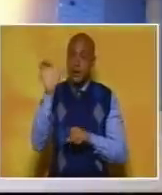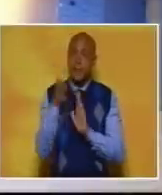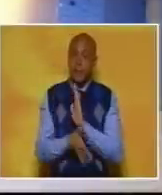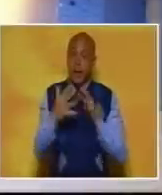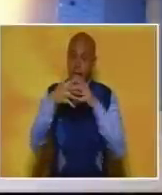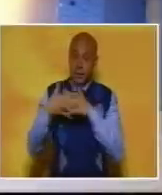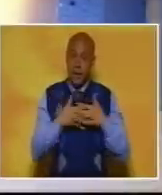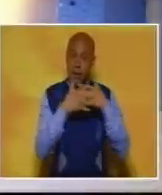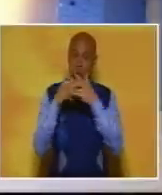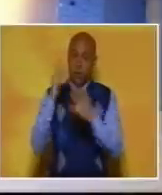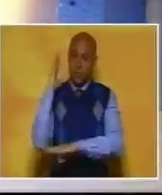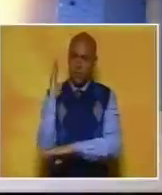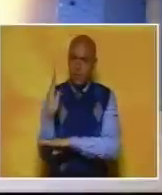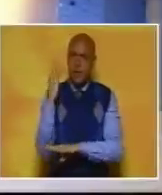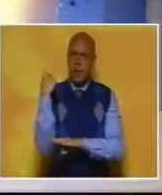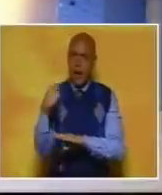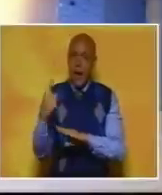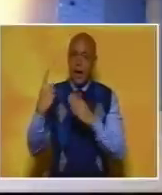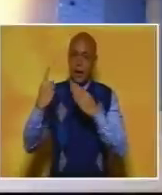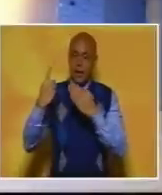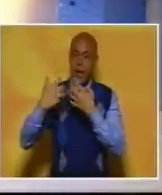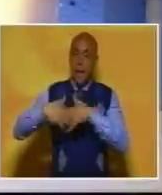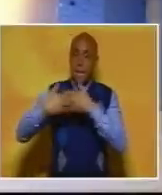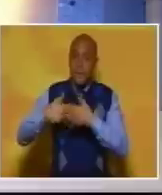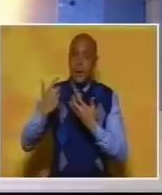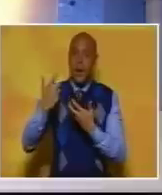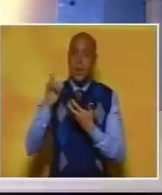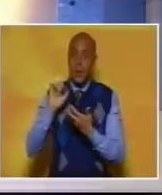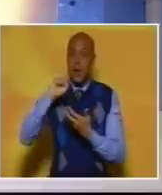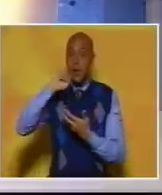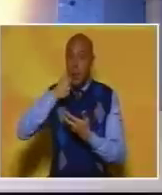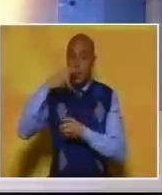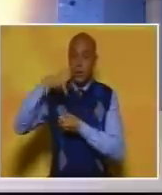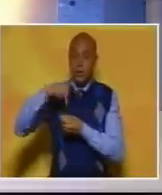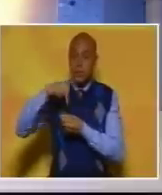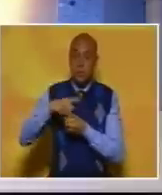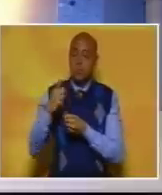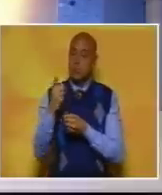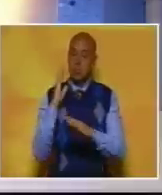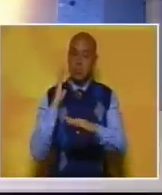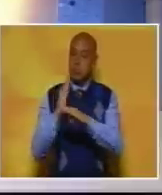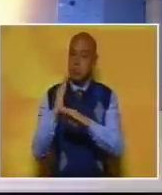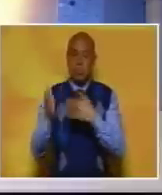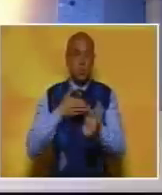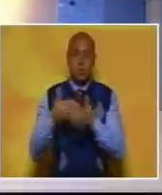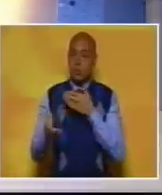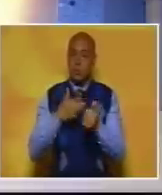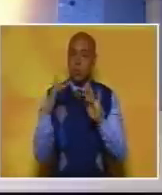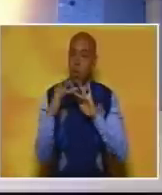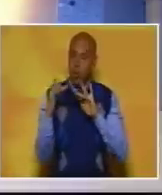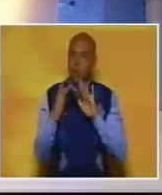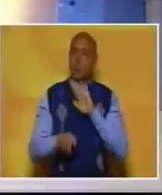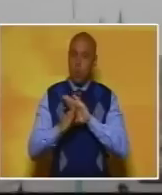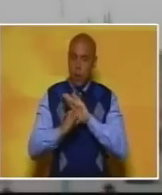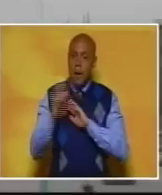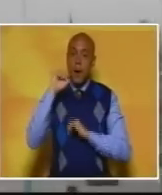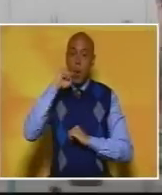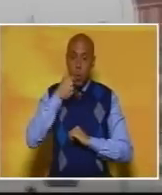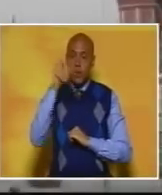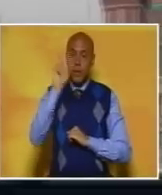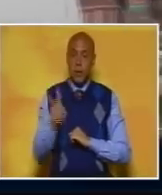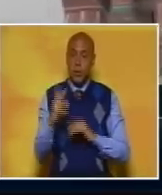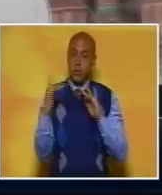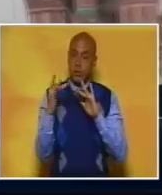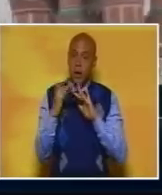Estados Unidos en contra de una filial de estatal Rosneft no influirán en la interacción de Moscú con Venezuela. La Cancillería